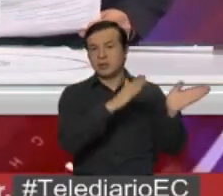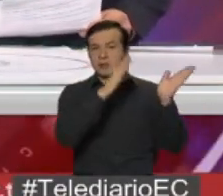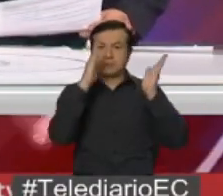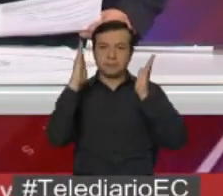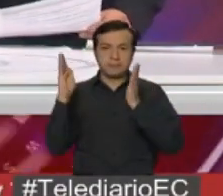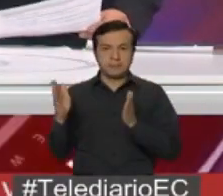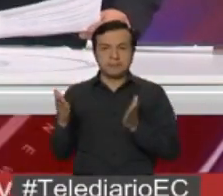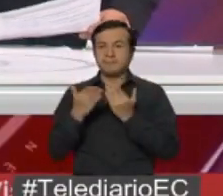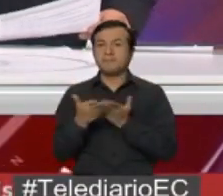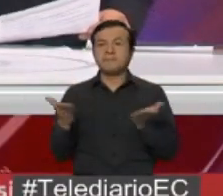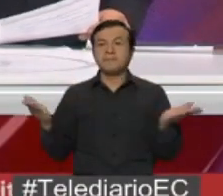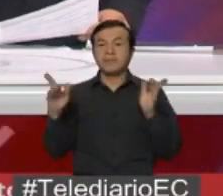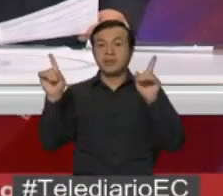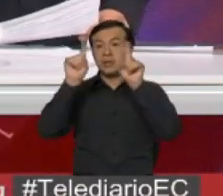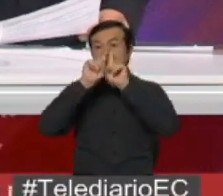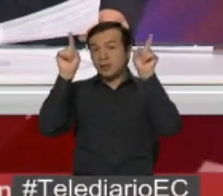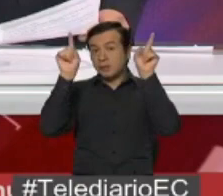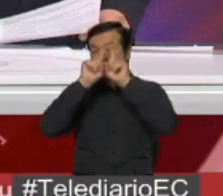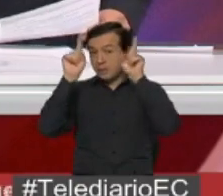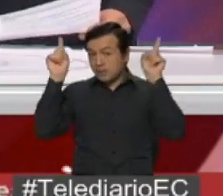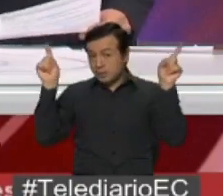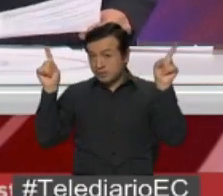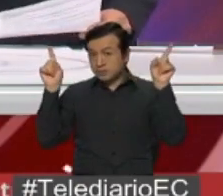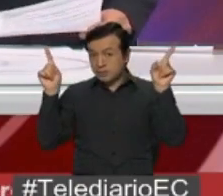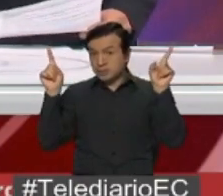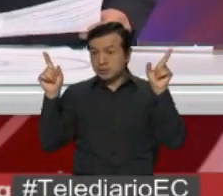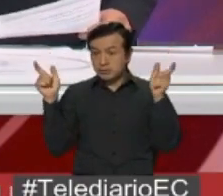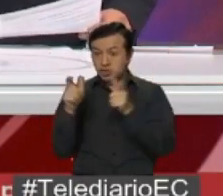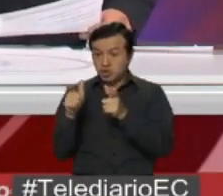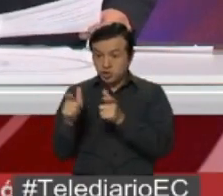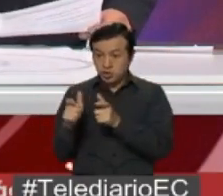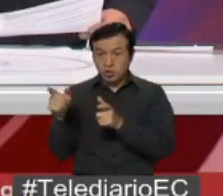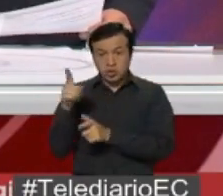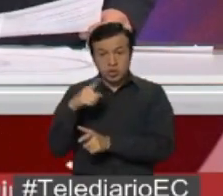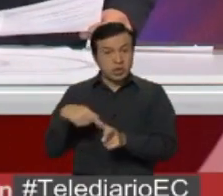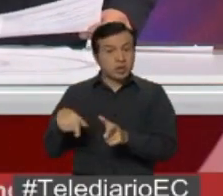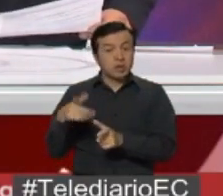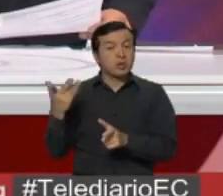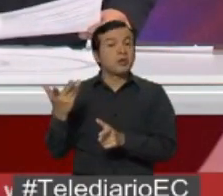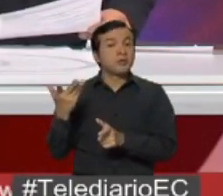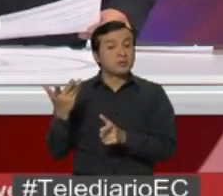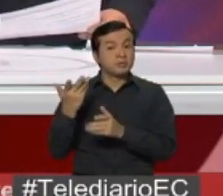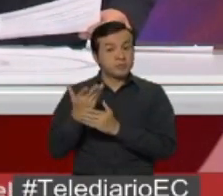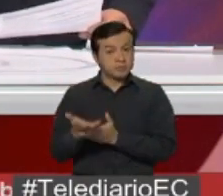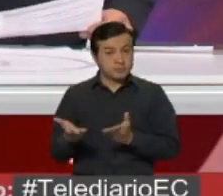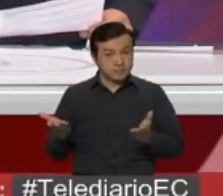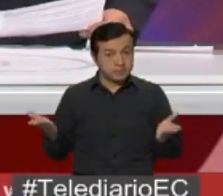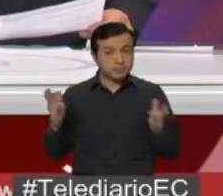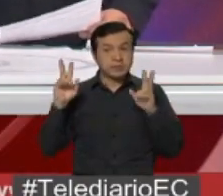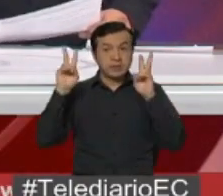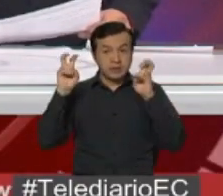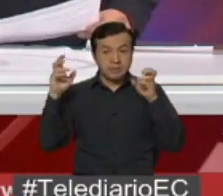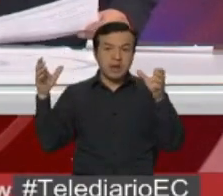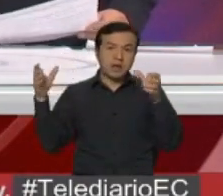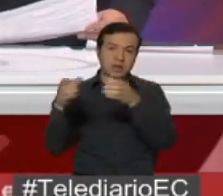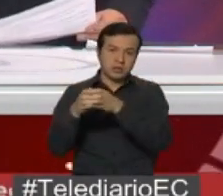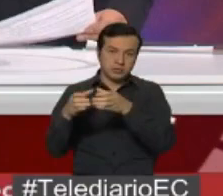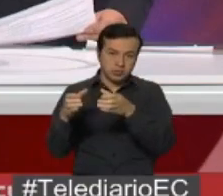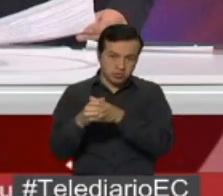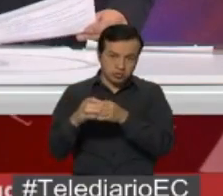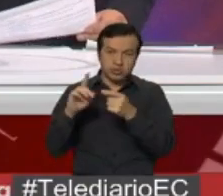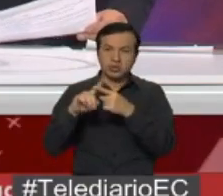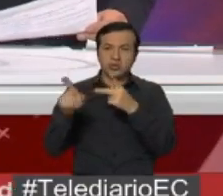quisiera que nos refiramos al sector no financiero de la economía popular y solidaria que está relacionado al tema de las asociaciones